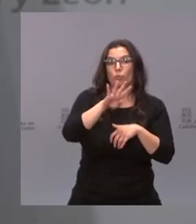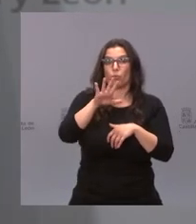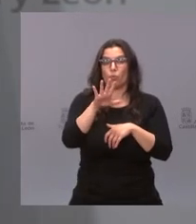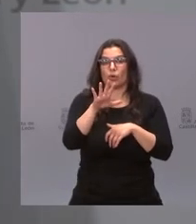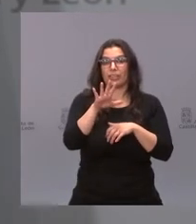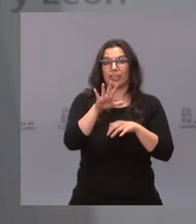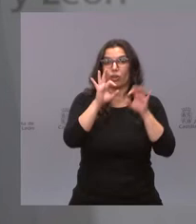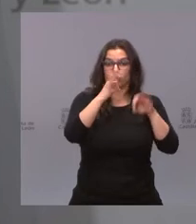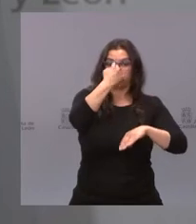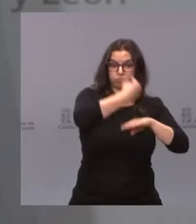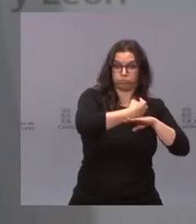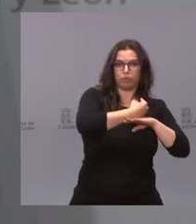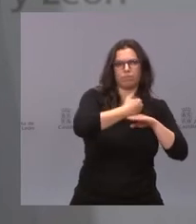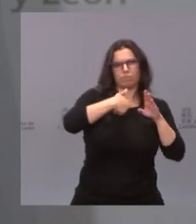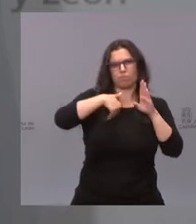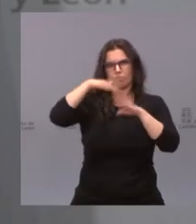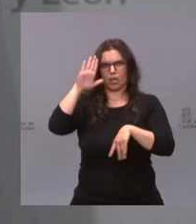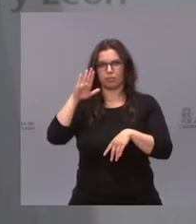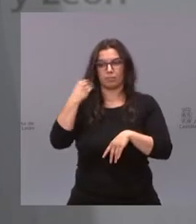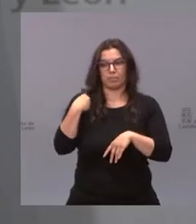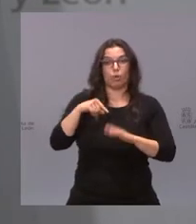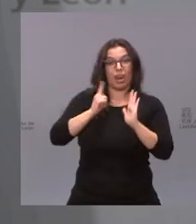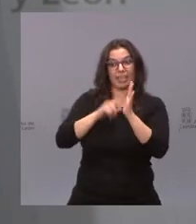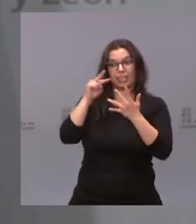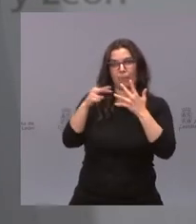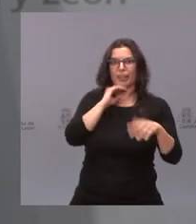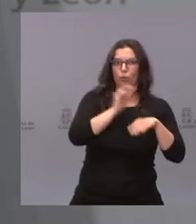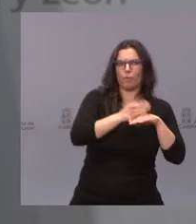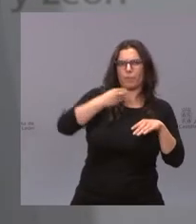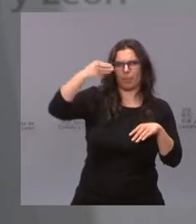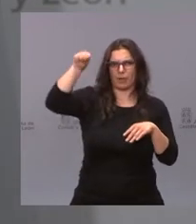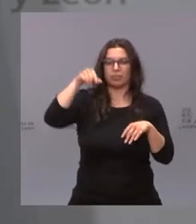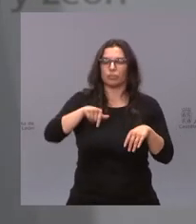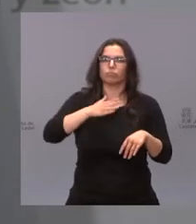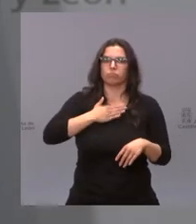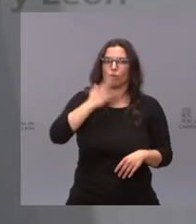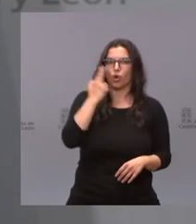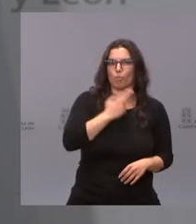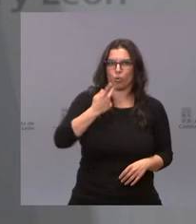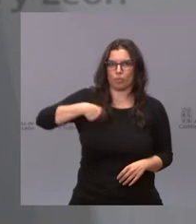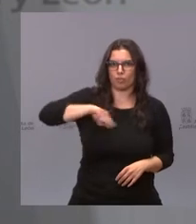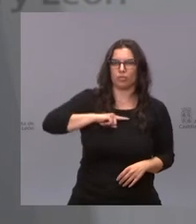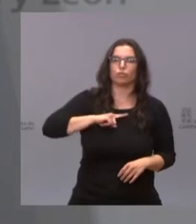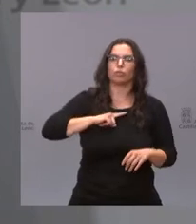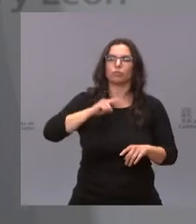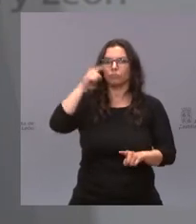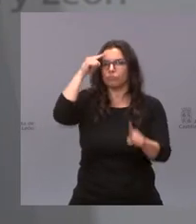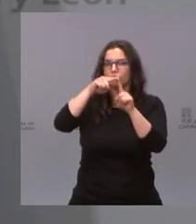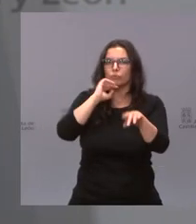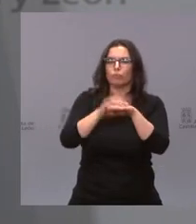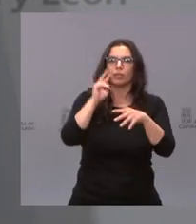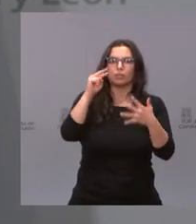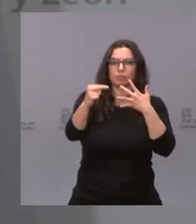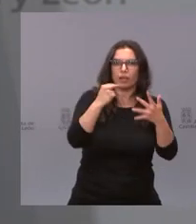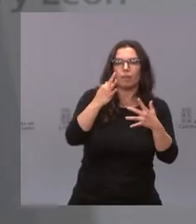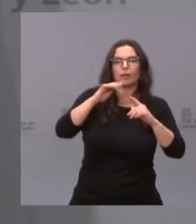son de obligado cumplimiento según la Ley de Transparencia. Es un compromiso de esta Administración con la transparencia y con la publicidad